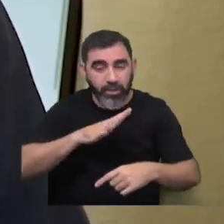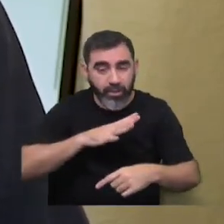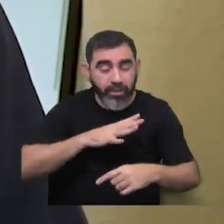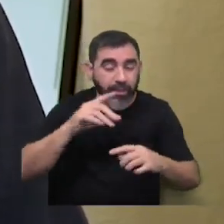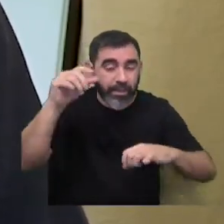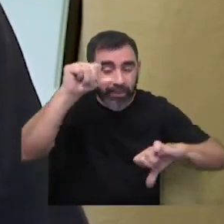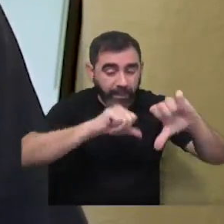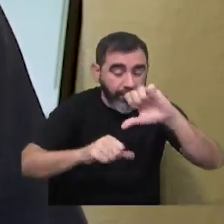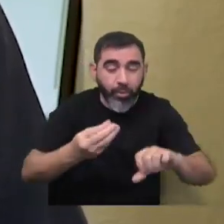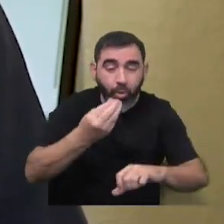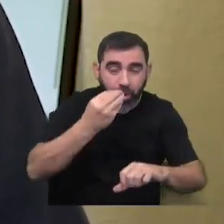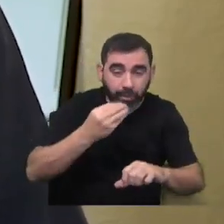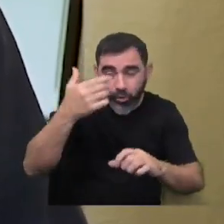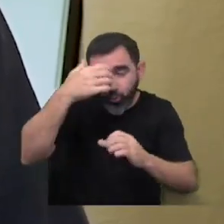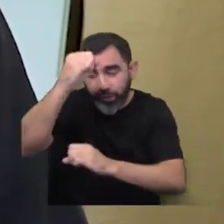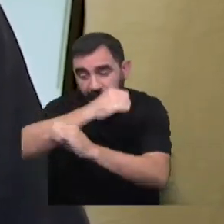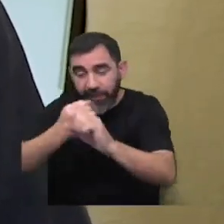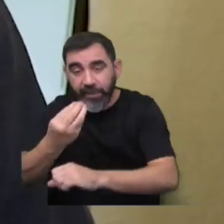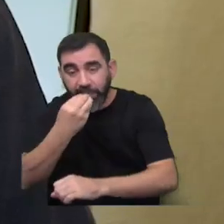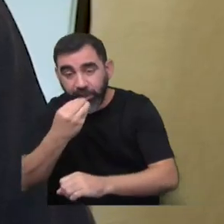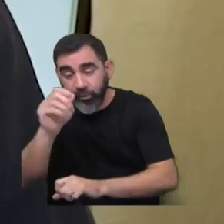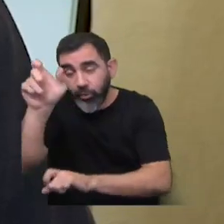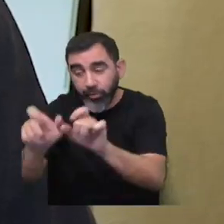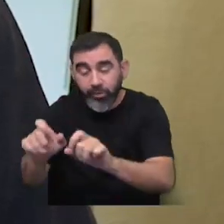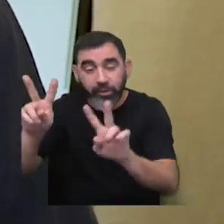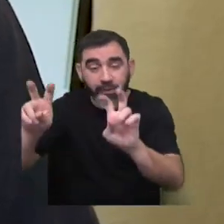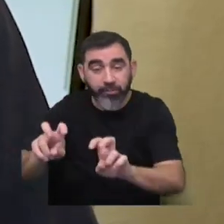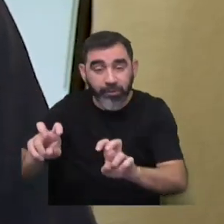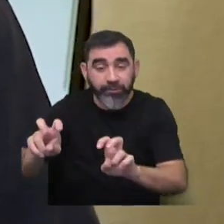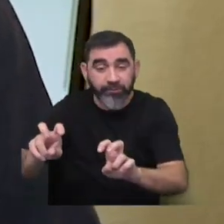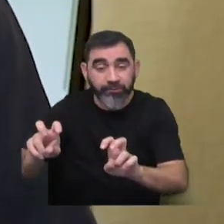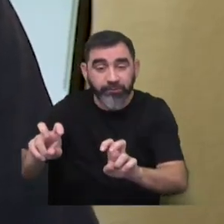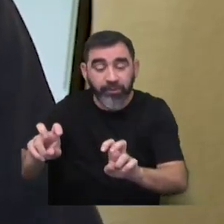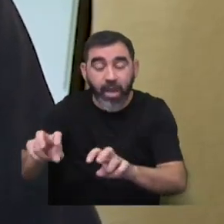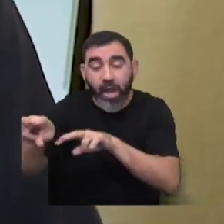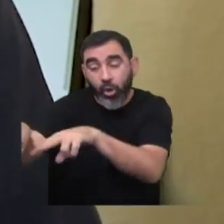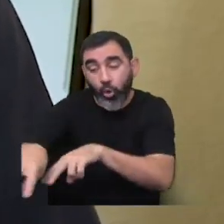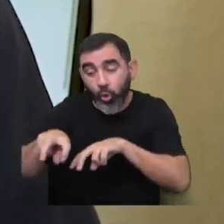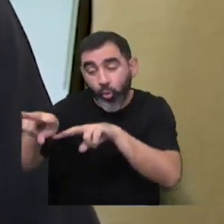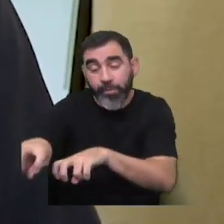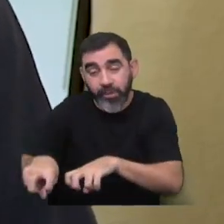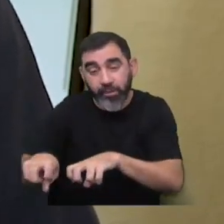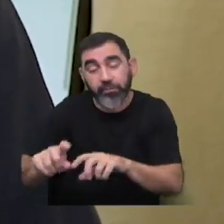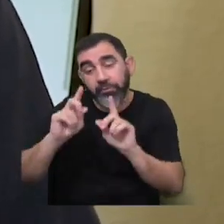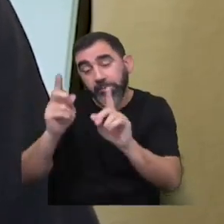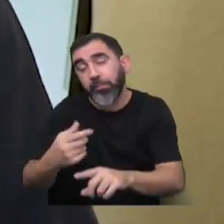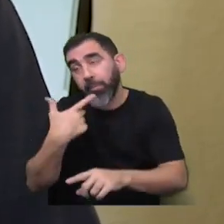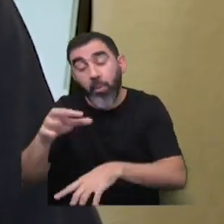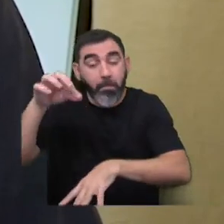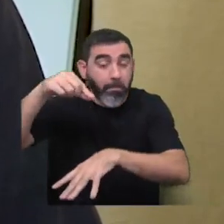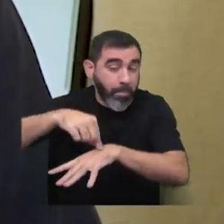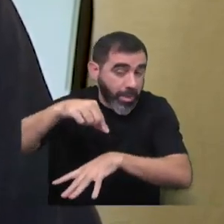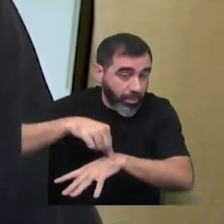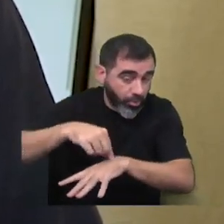químicos de alimentos, ingenieros de alimentos, gente que trabaja en el área de la agronomía, hasta